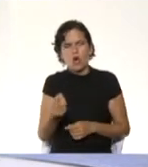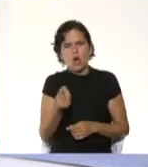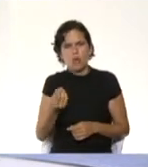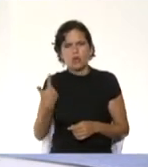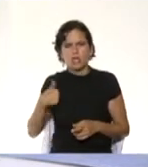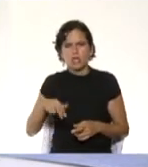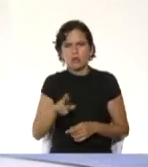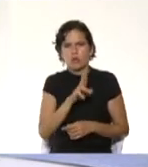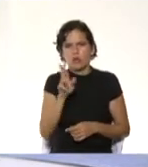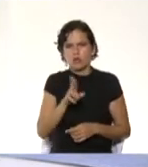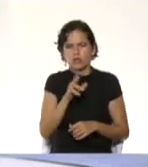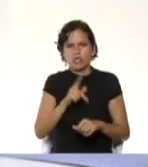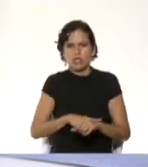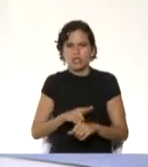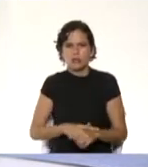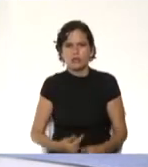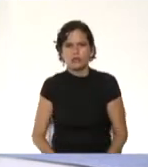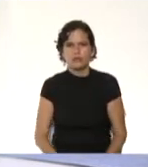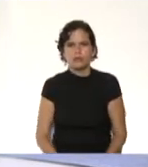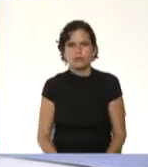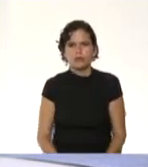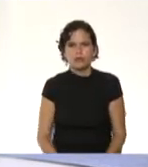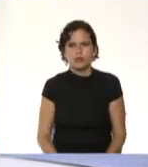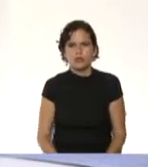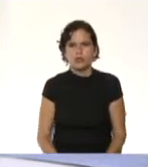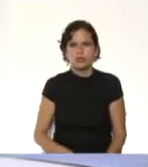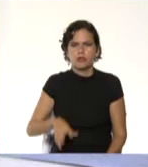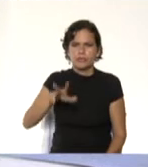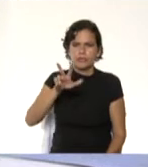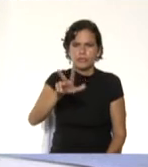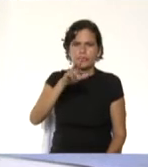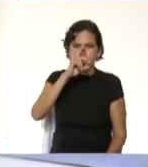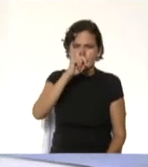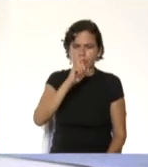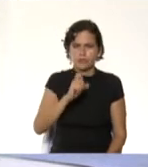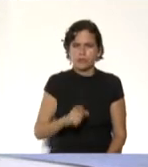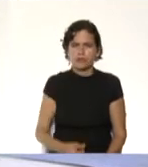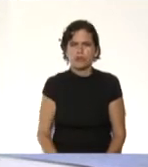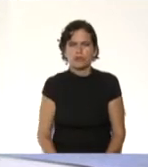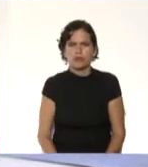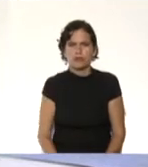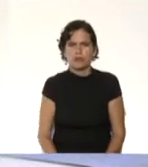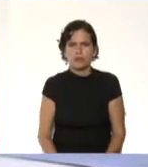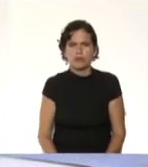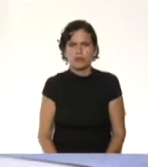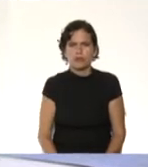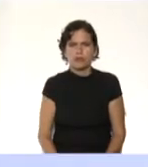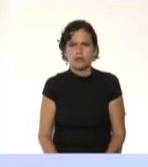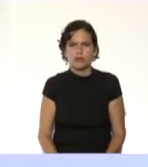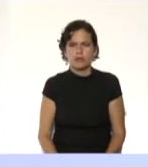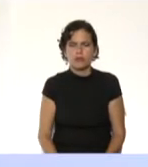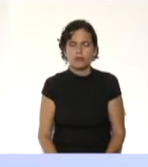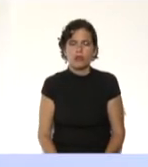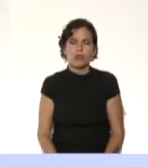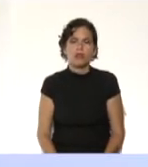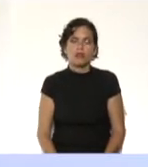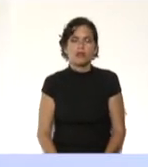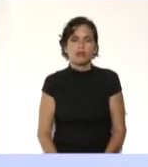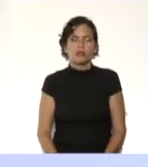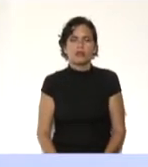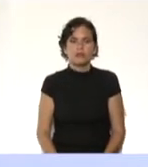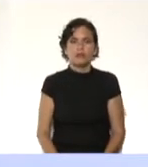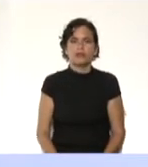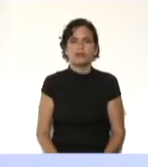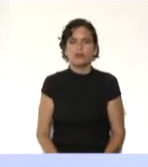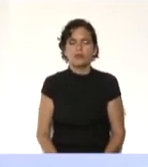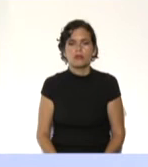partir de ahora vamos a estar trabajando cómo debemos utilizar ese tiempo. para tercer año vamos a trabajar con lo